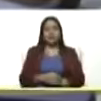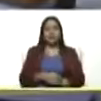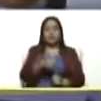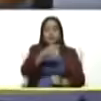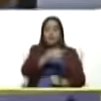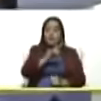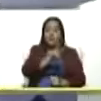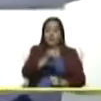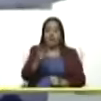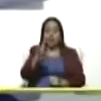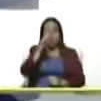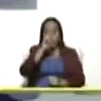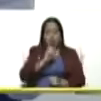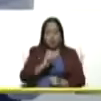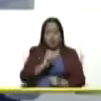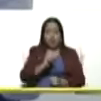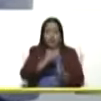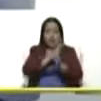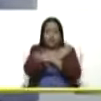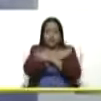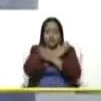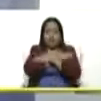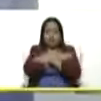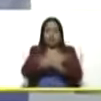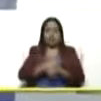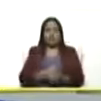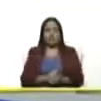22 años. ¿Ah? Felicidades.